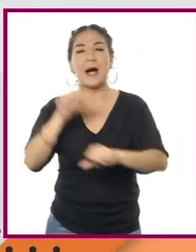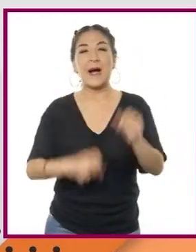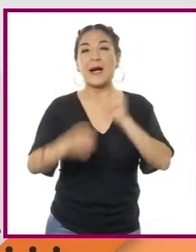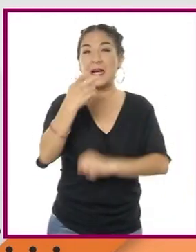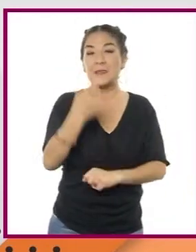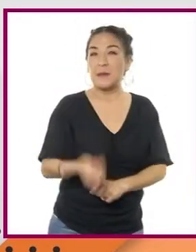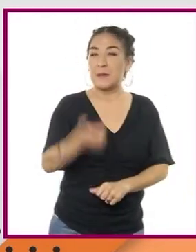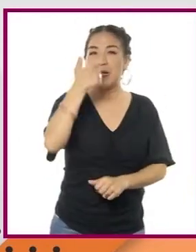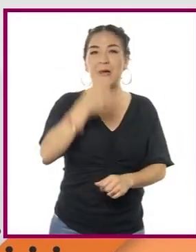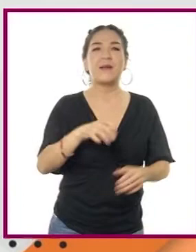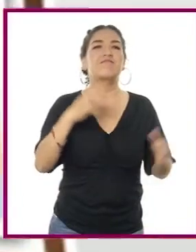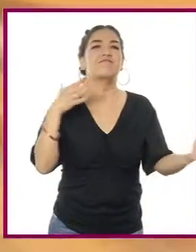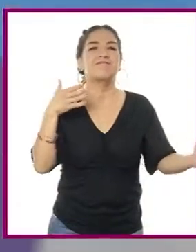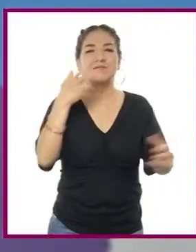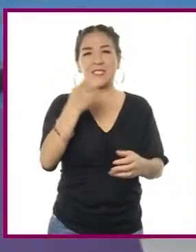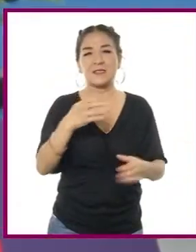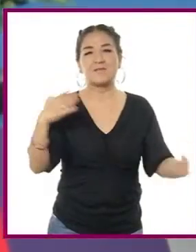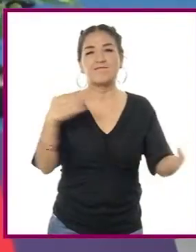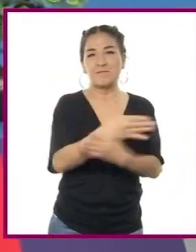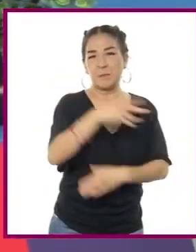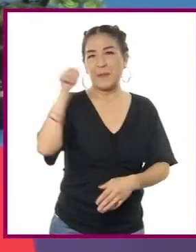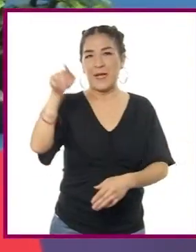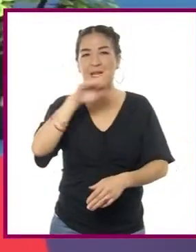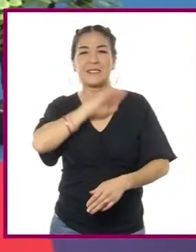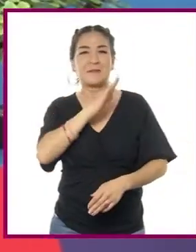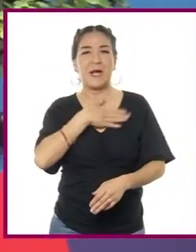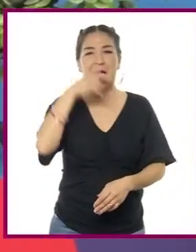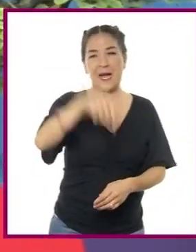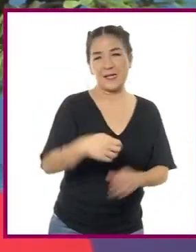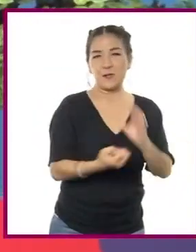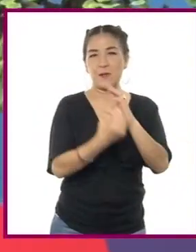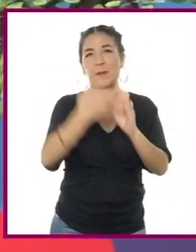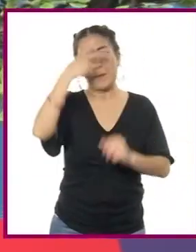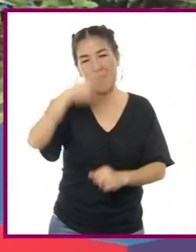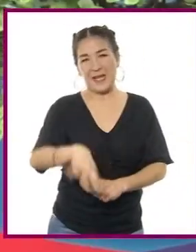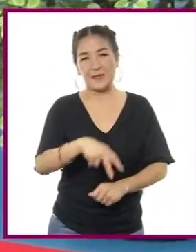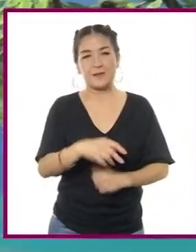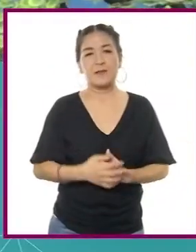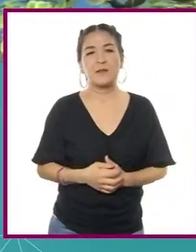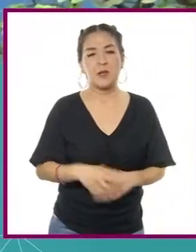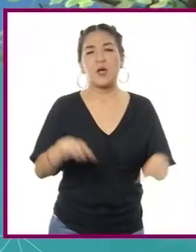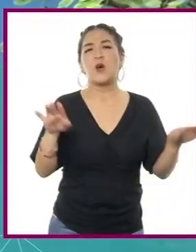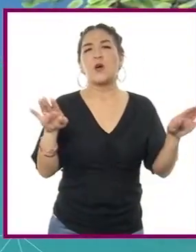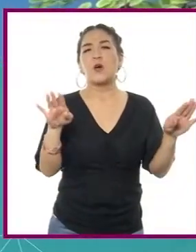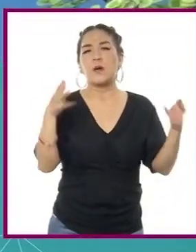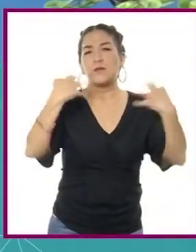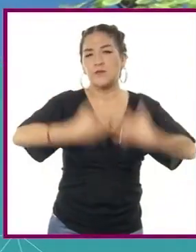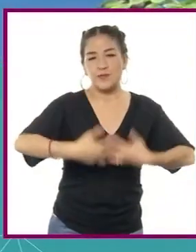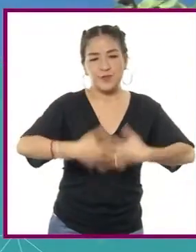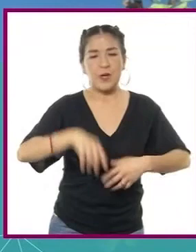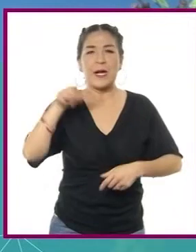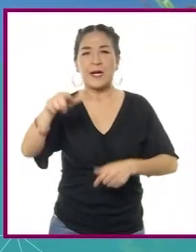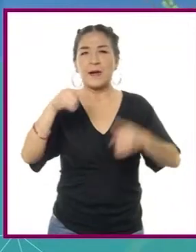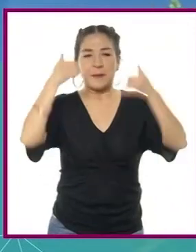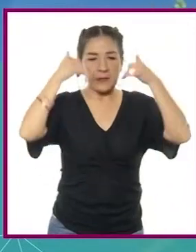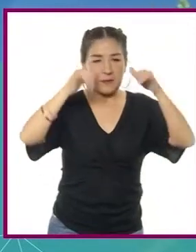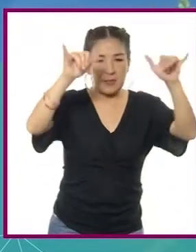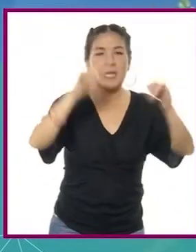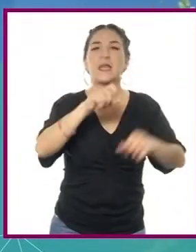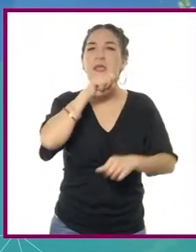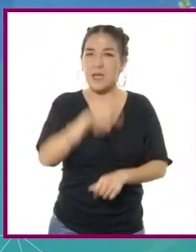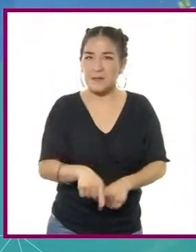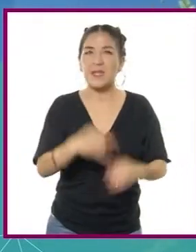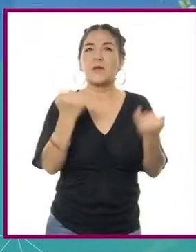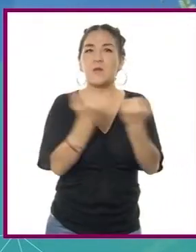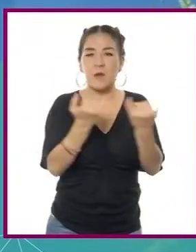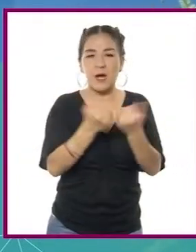primeros años de la conquista. Además de las transformaciones ya señaladas, la industria agropecuaria también